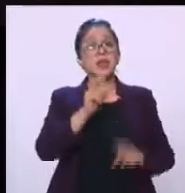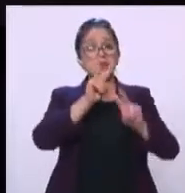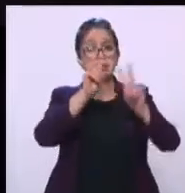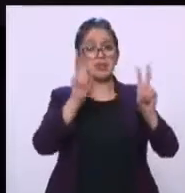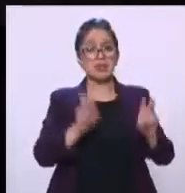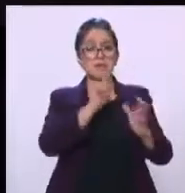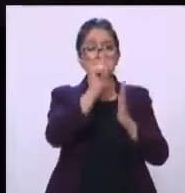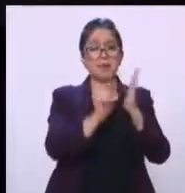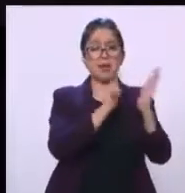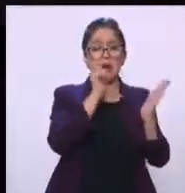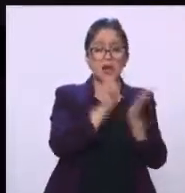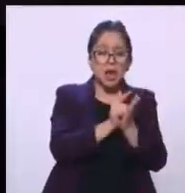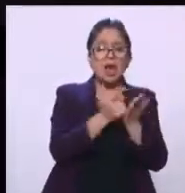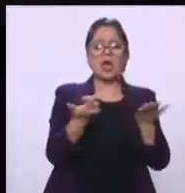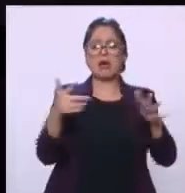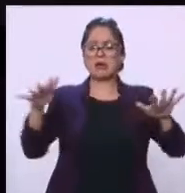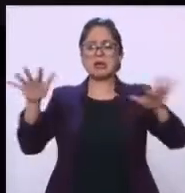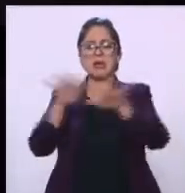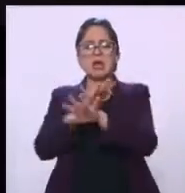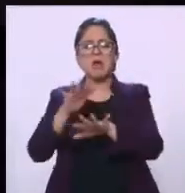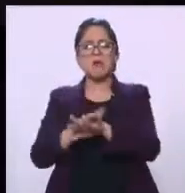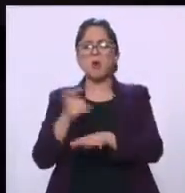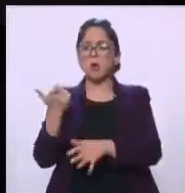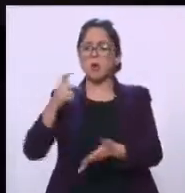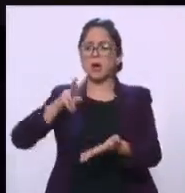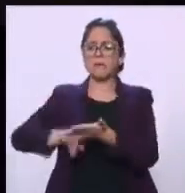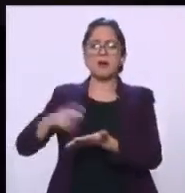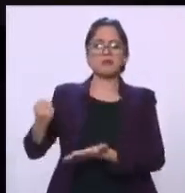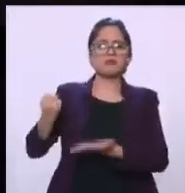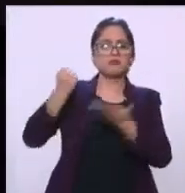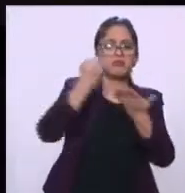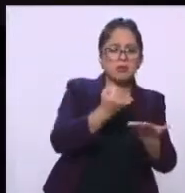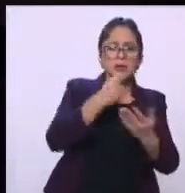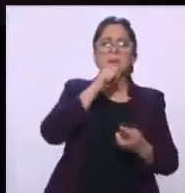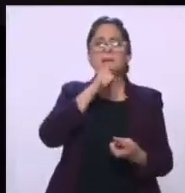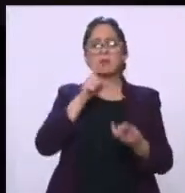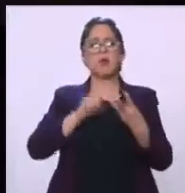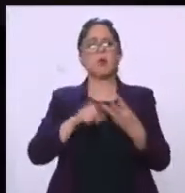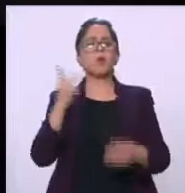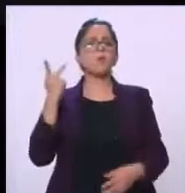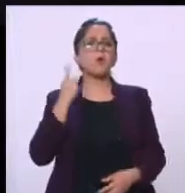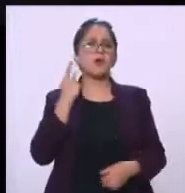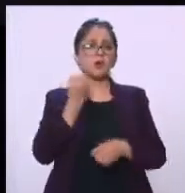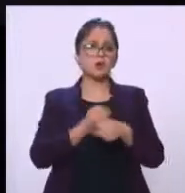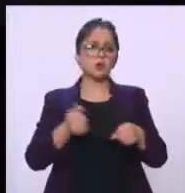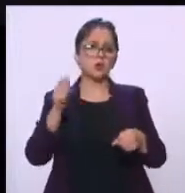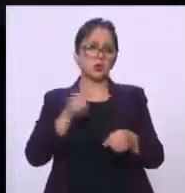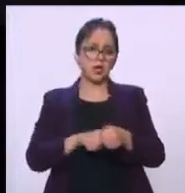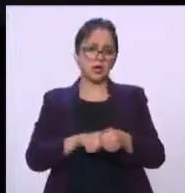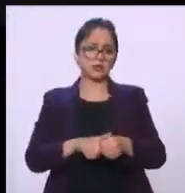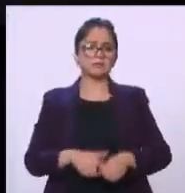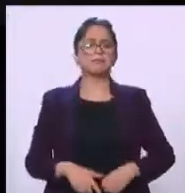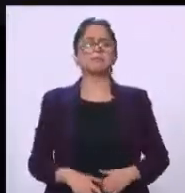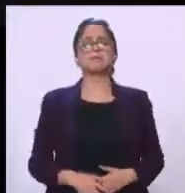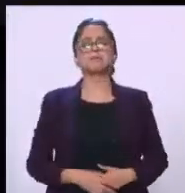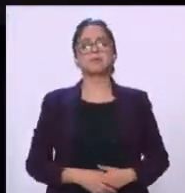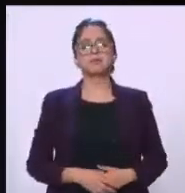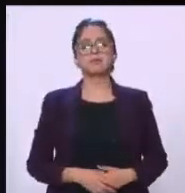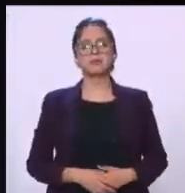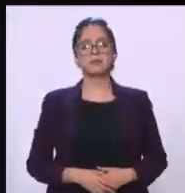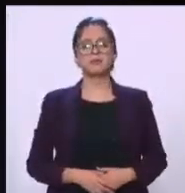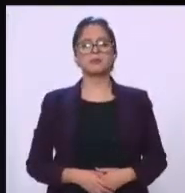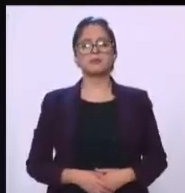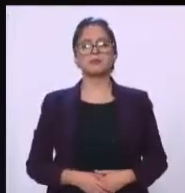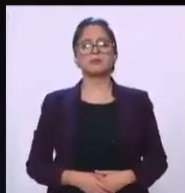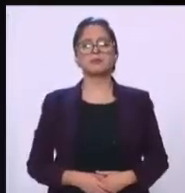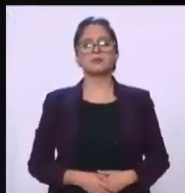muy interesantes, los cambios presupuestales y la política social. Muy bien. A ver, vámonos. Ahí está la primera, ¿no? Ahí tenemos una